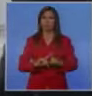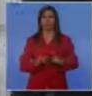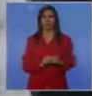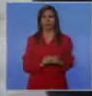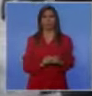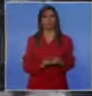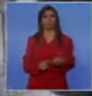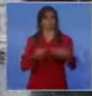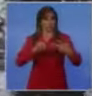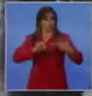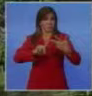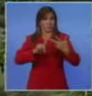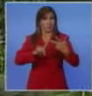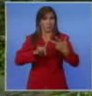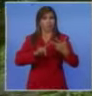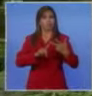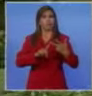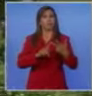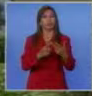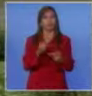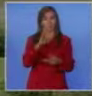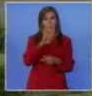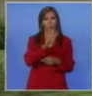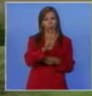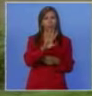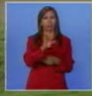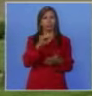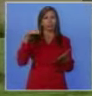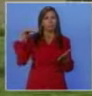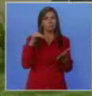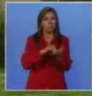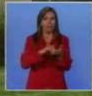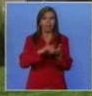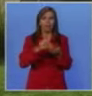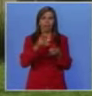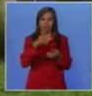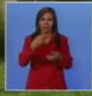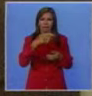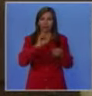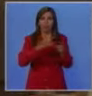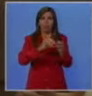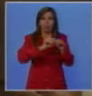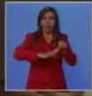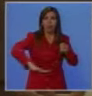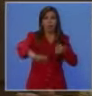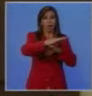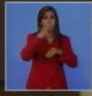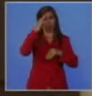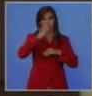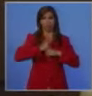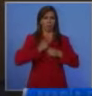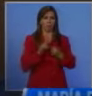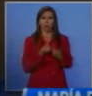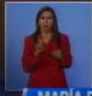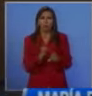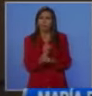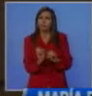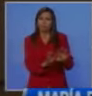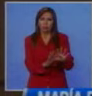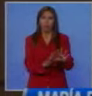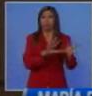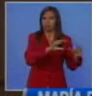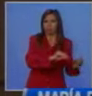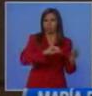los logros es haber devuelto al gobierno cerca de 47 mil hectáreas de tierra que no tenían uso militar. Dejamos listos ya los estatutos